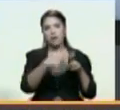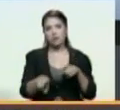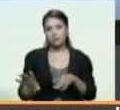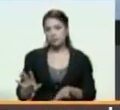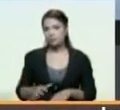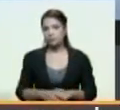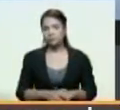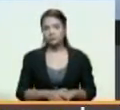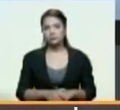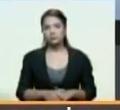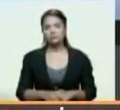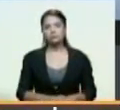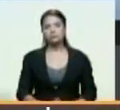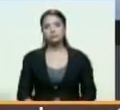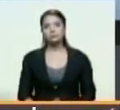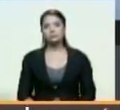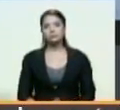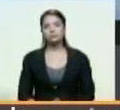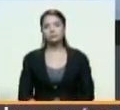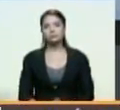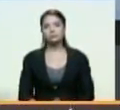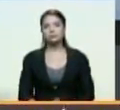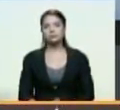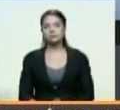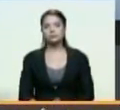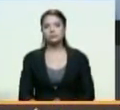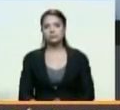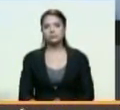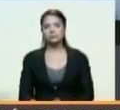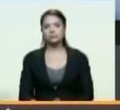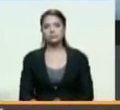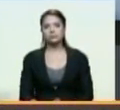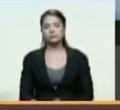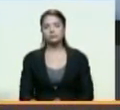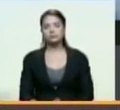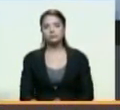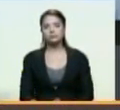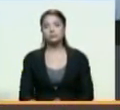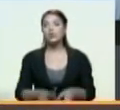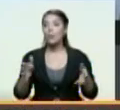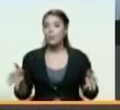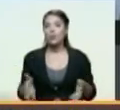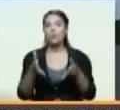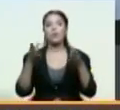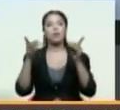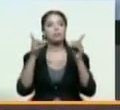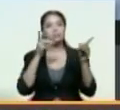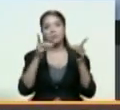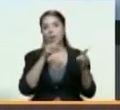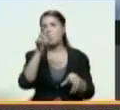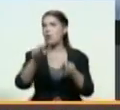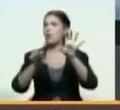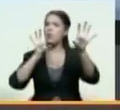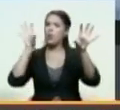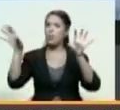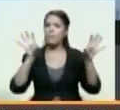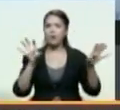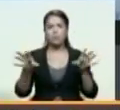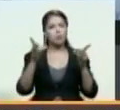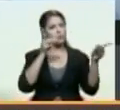course, we are also promoting the dialogue. Promovemos el diálogo con nuestros vecinos en la